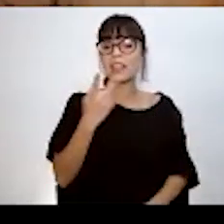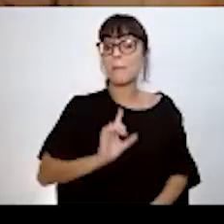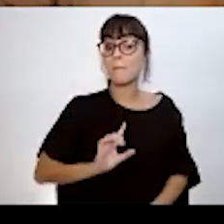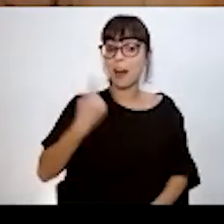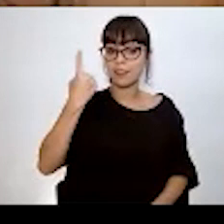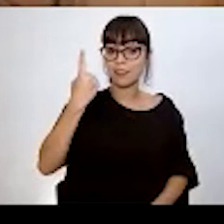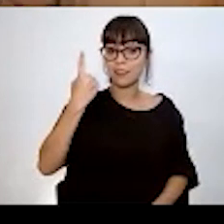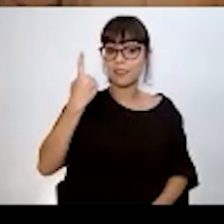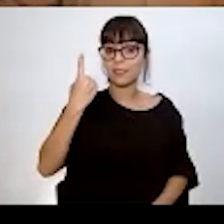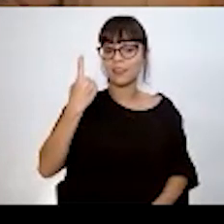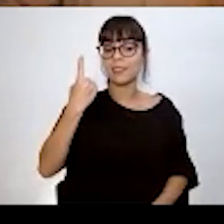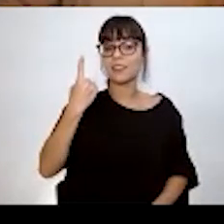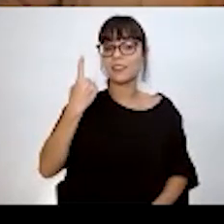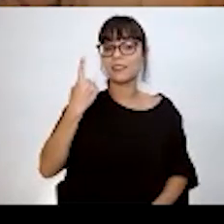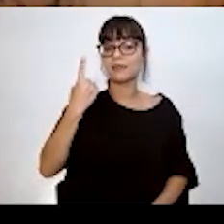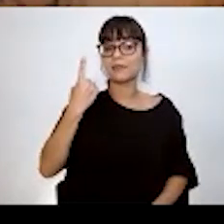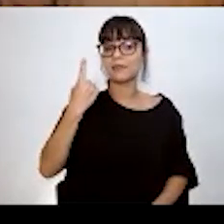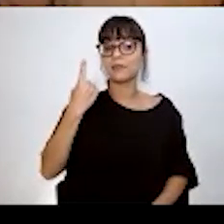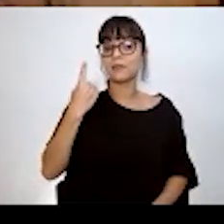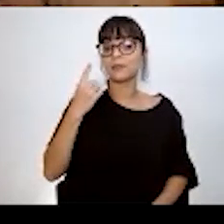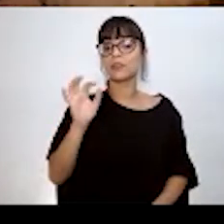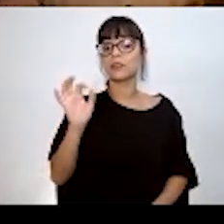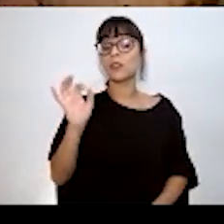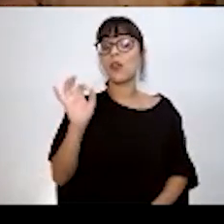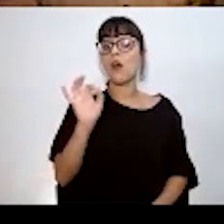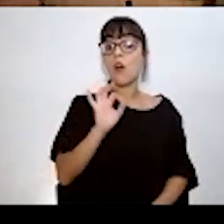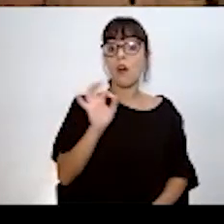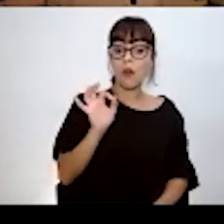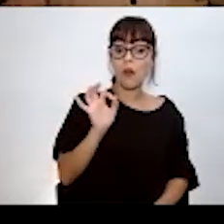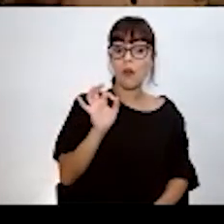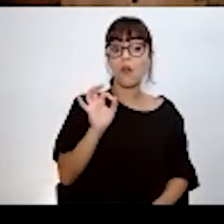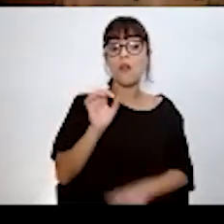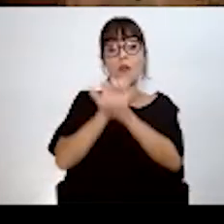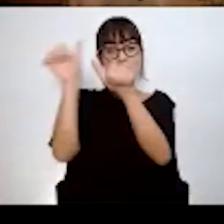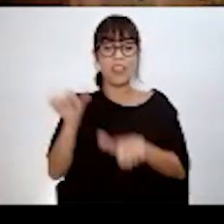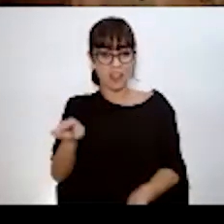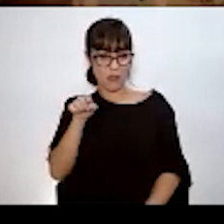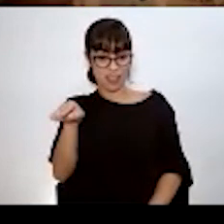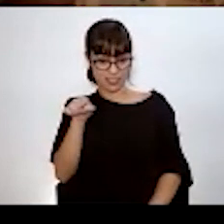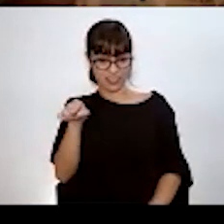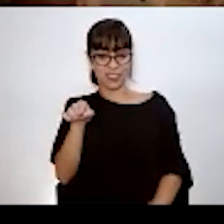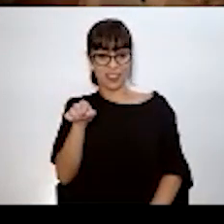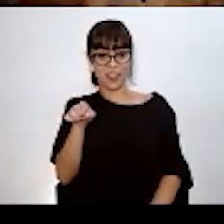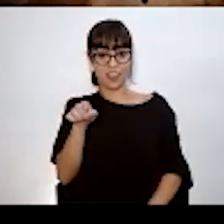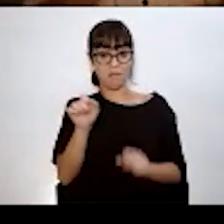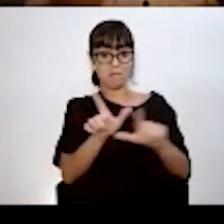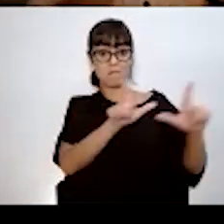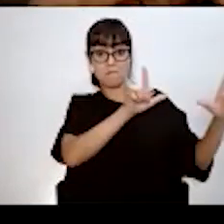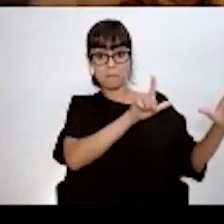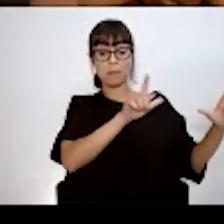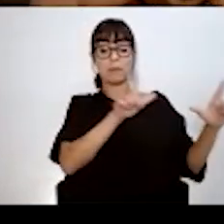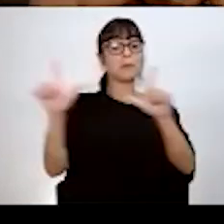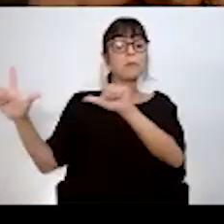logístico, que es este de aquí, ¿no? Que es de crecimiento y posterior estabilización una vez que la población llega a lo que se